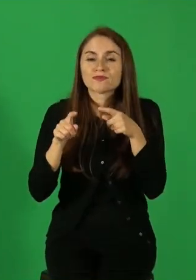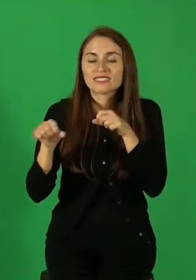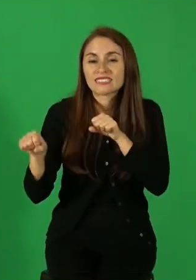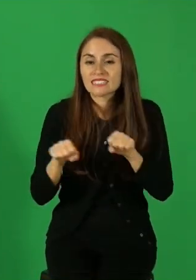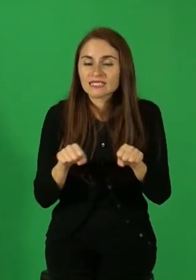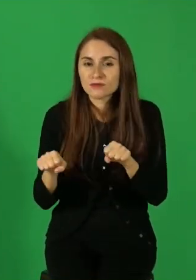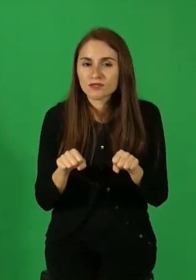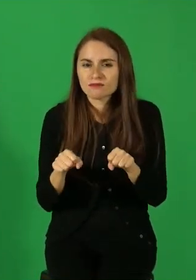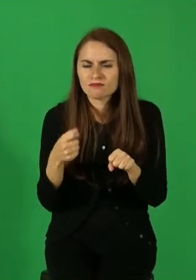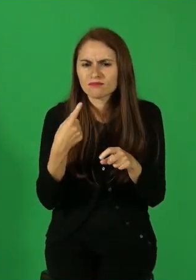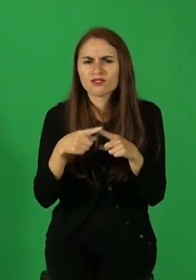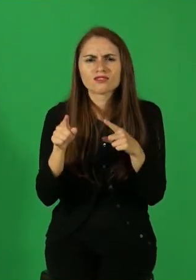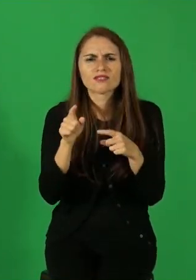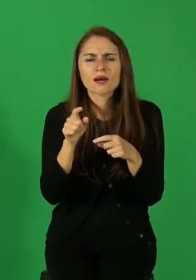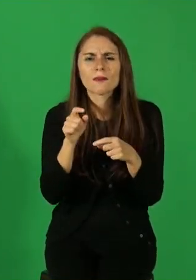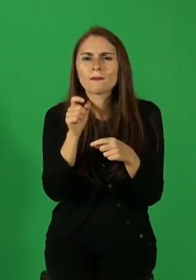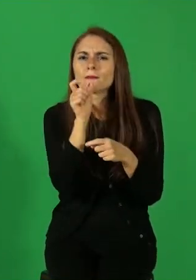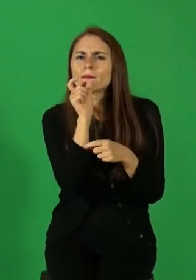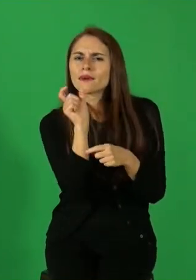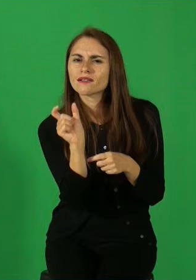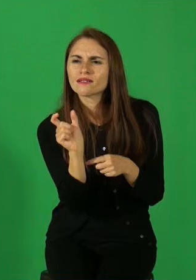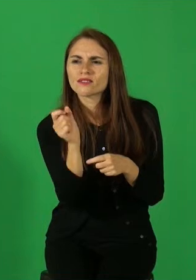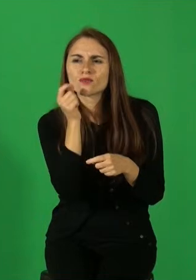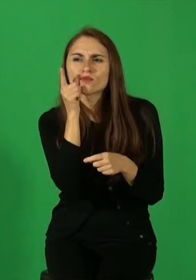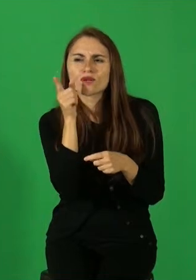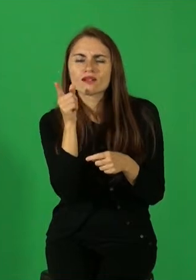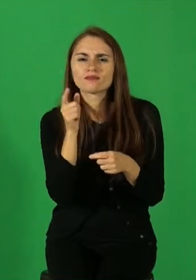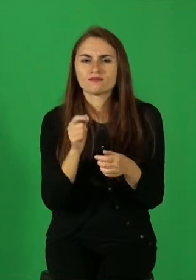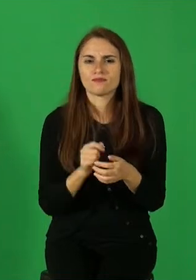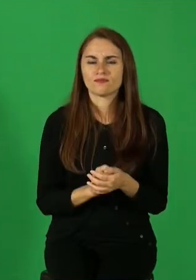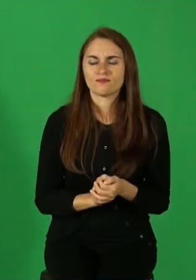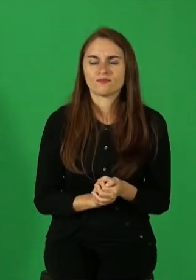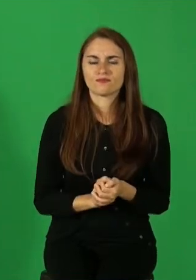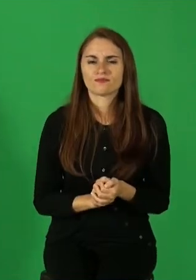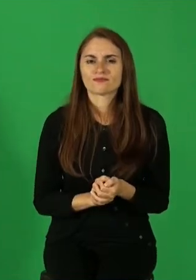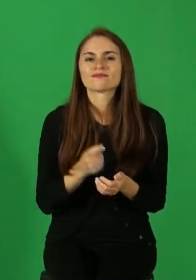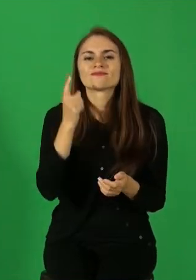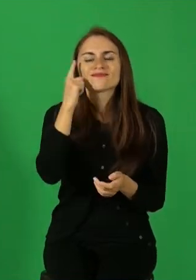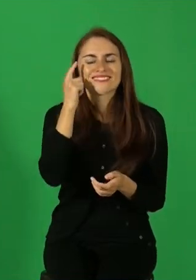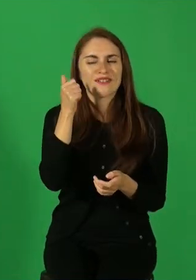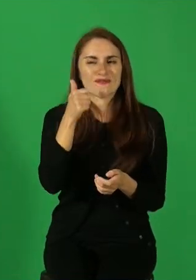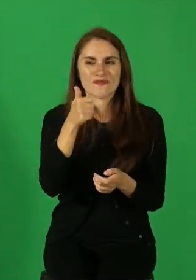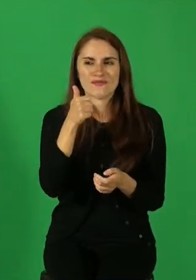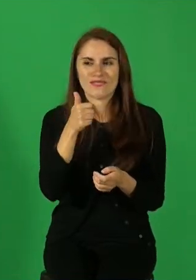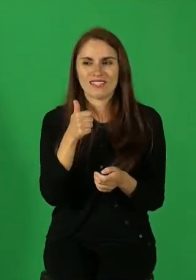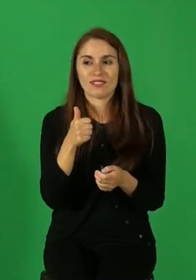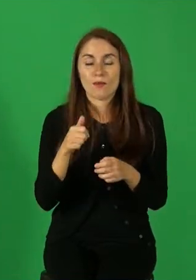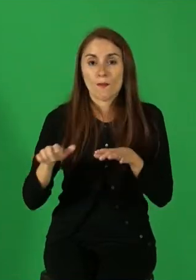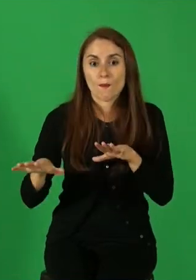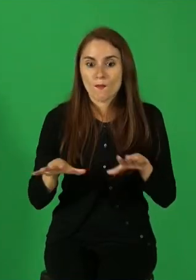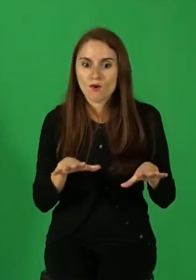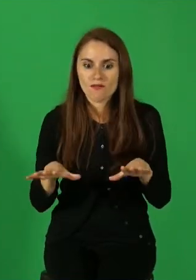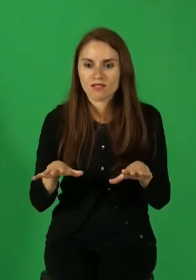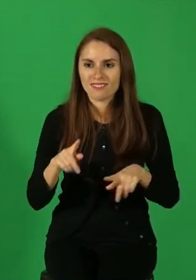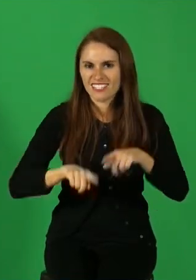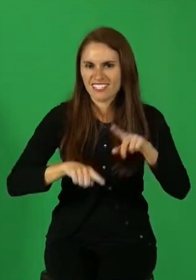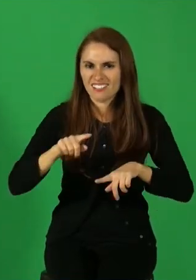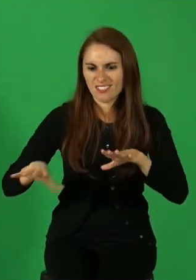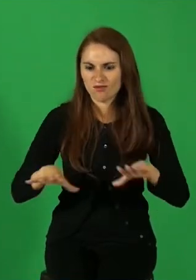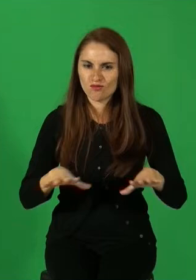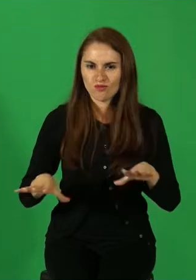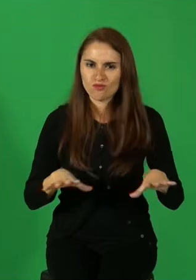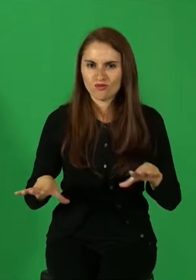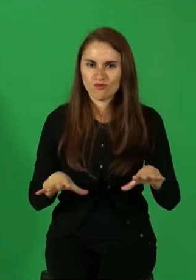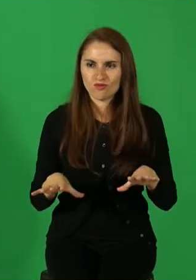Temblor. ¿Con qué otra palabra podemos asociarla? Muy bien, con movimiento telúrico.